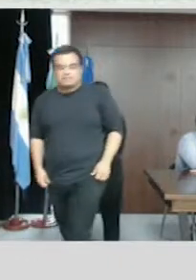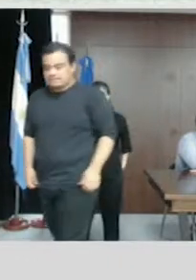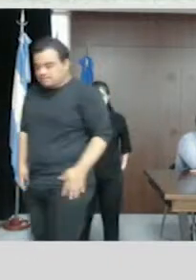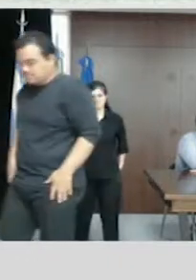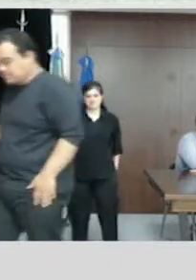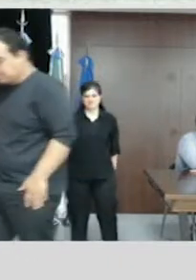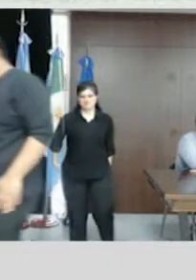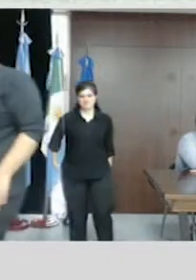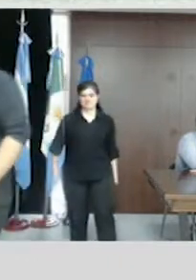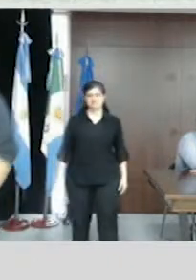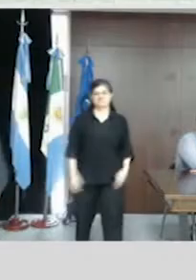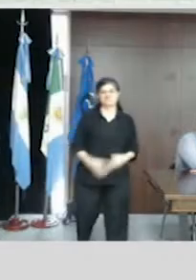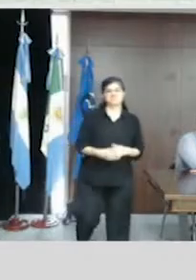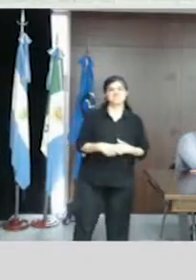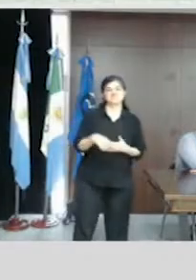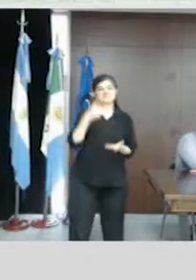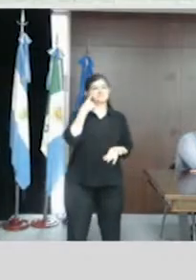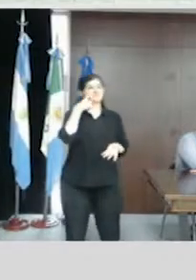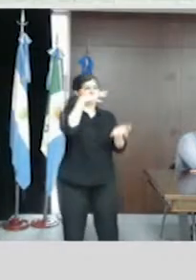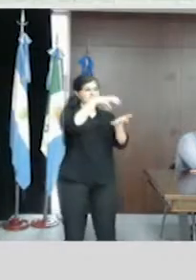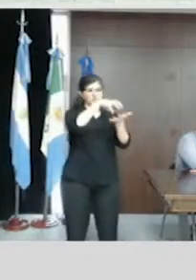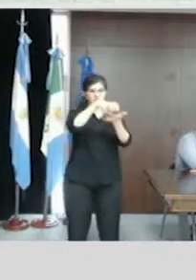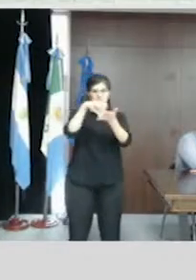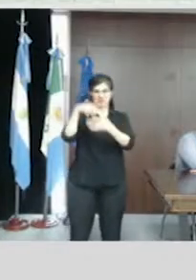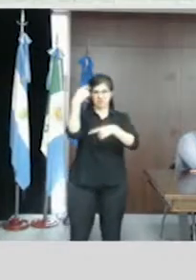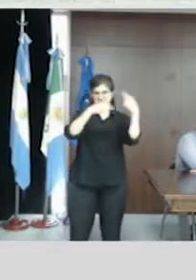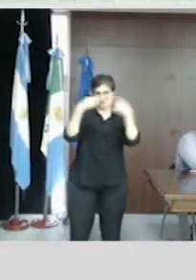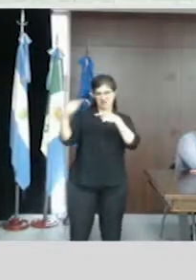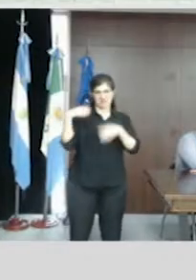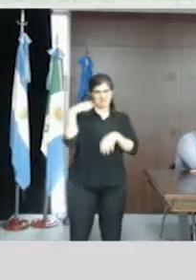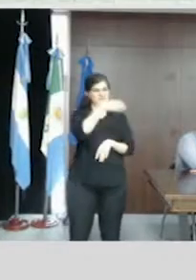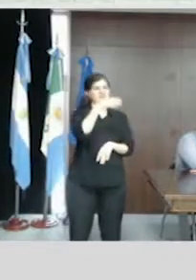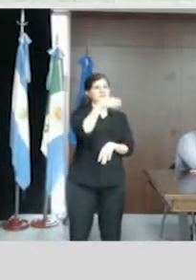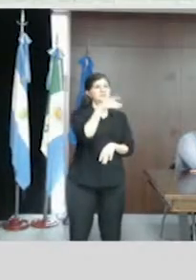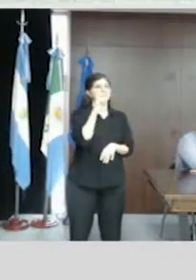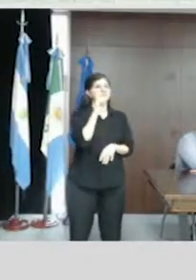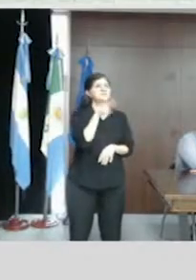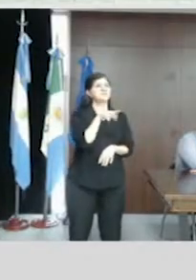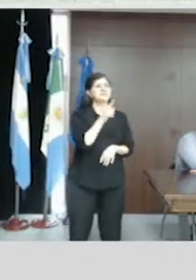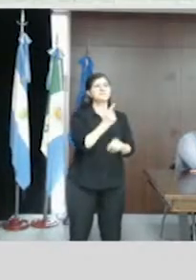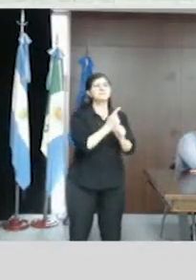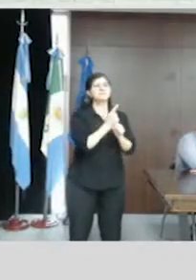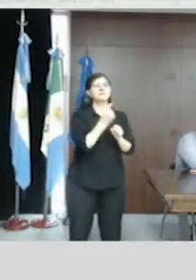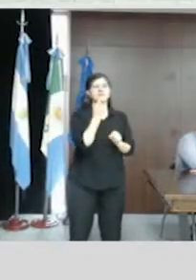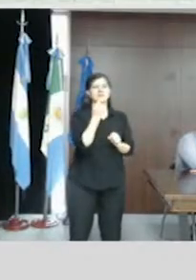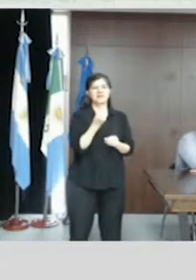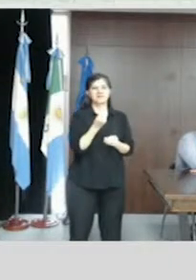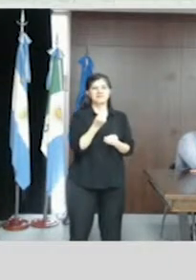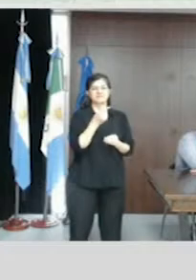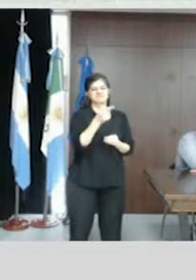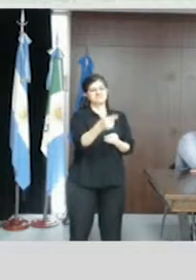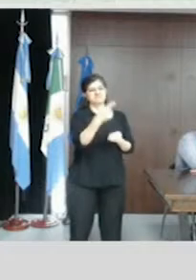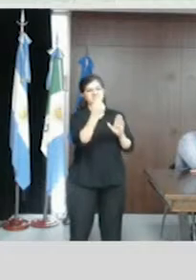vamos al geriátrico o van a ver el cuidador, ¿qué vemos primero? La merma, el déficit,